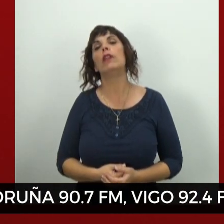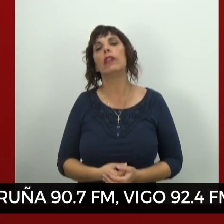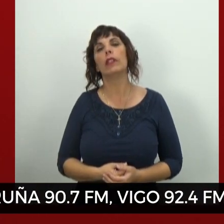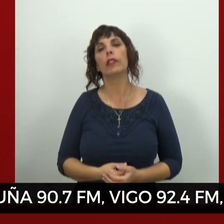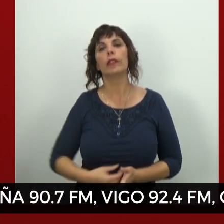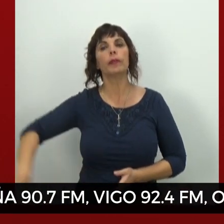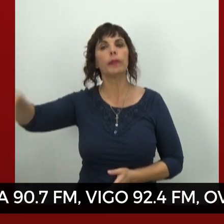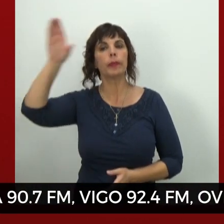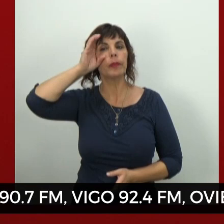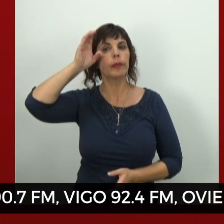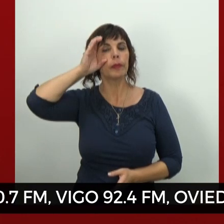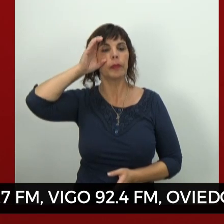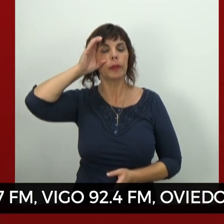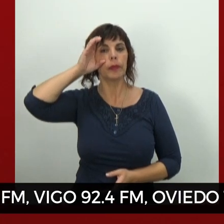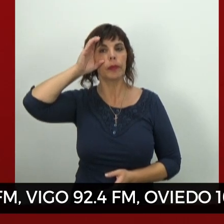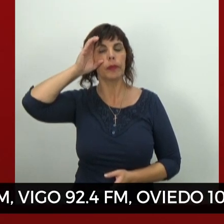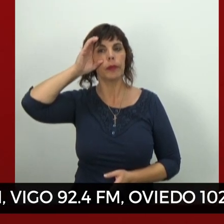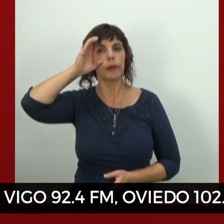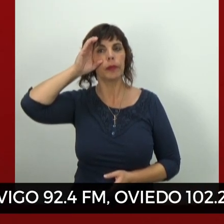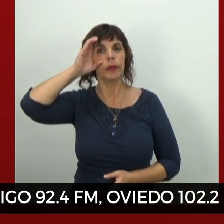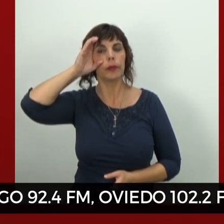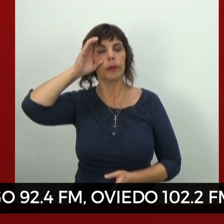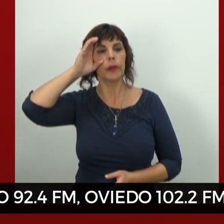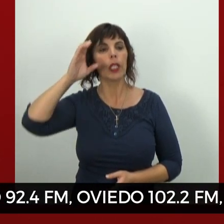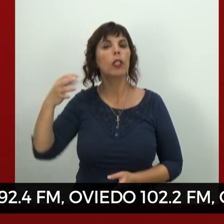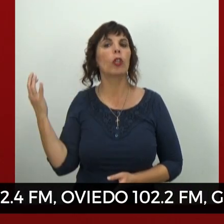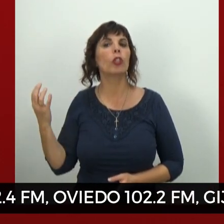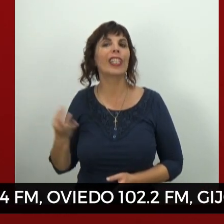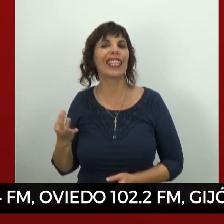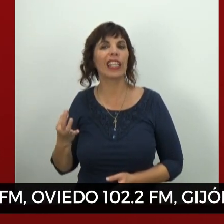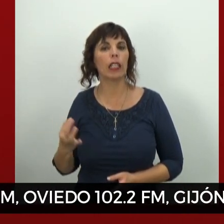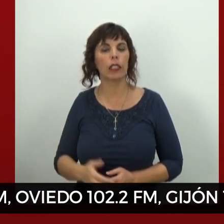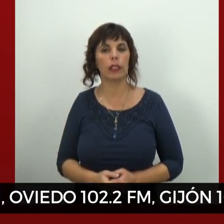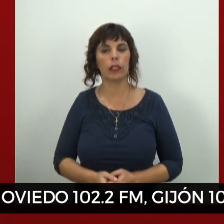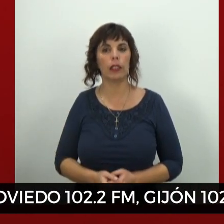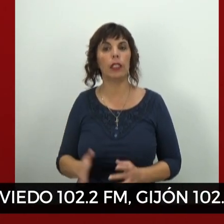Huir de la palabra del Cristo, como dicen los textos antiguos.